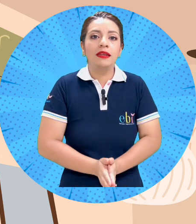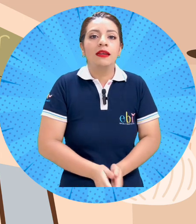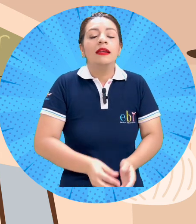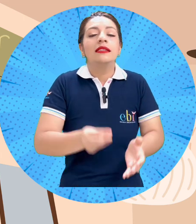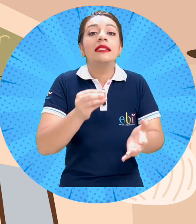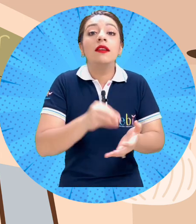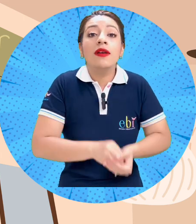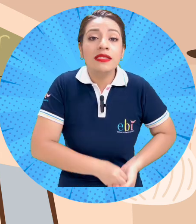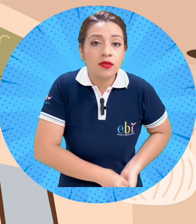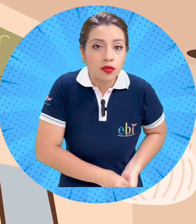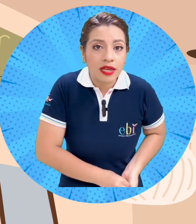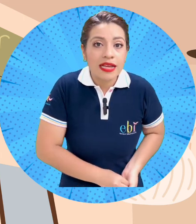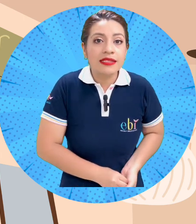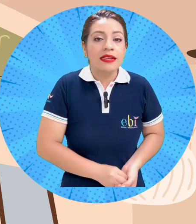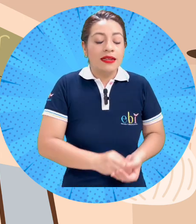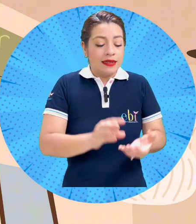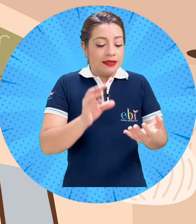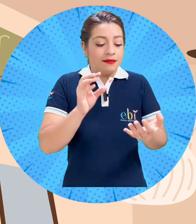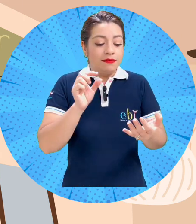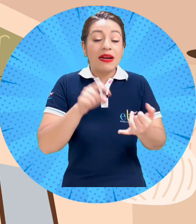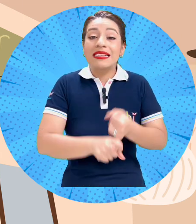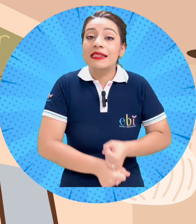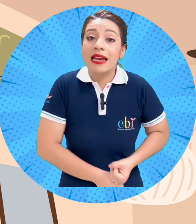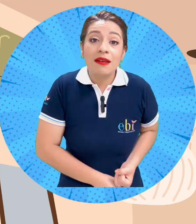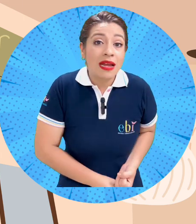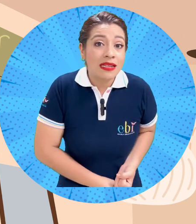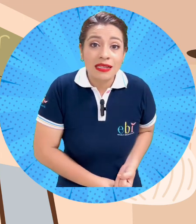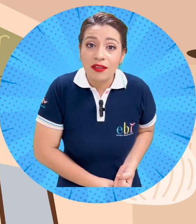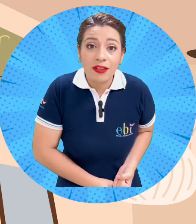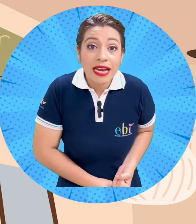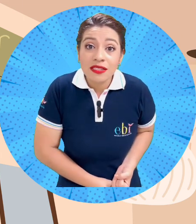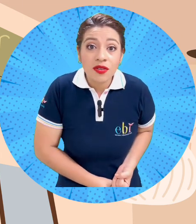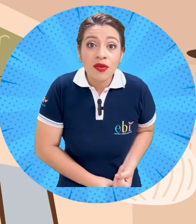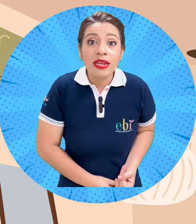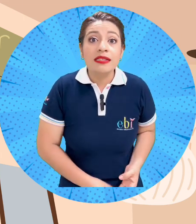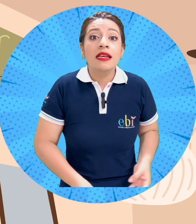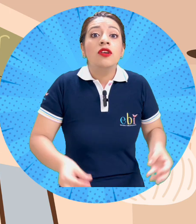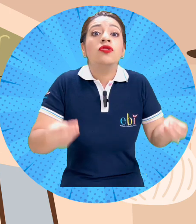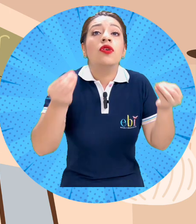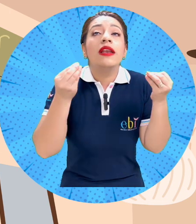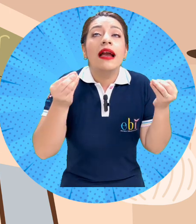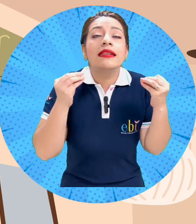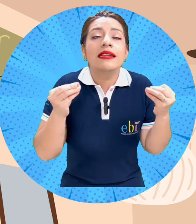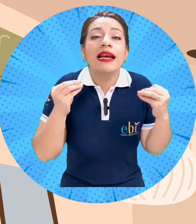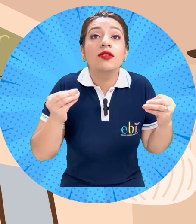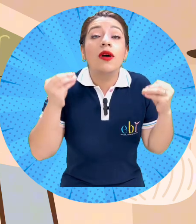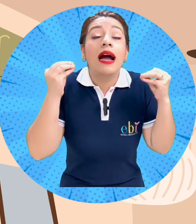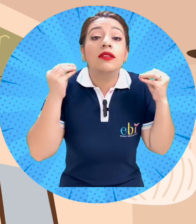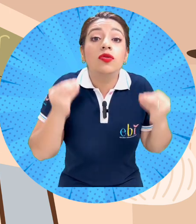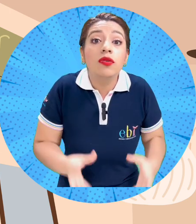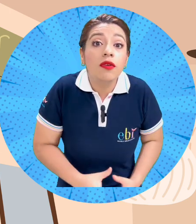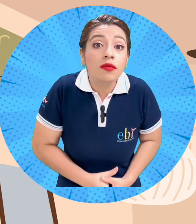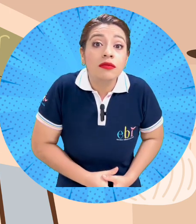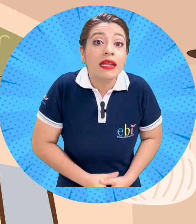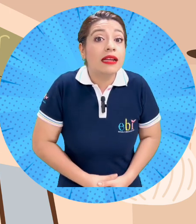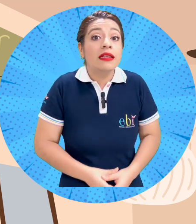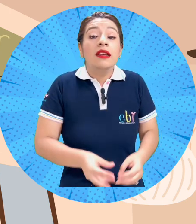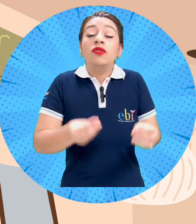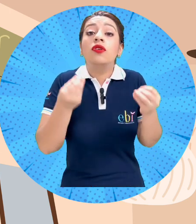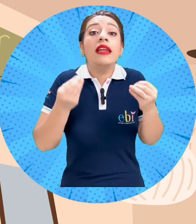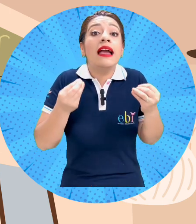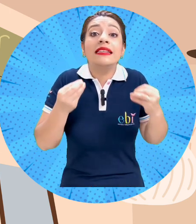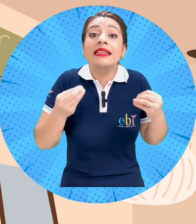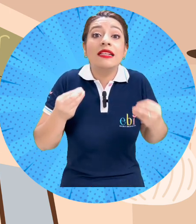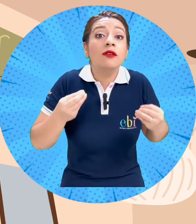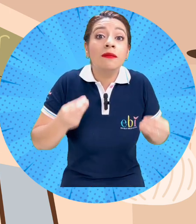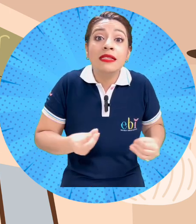examen. Si no estudias, vas a sacar malas calificaciones. no le hagas caso a tu voluntad.